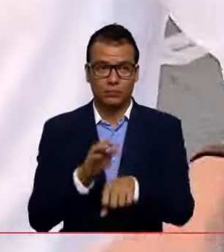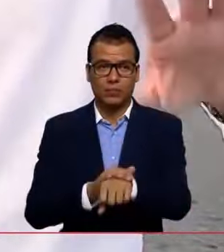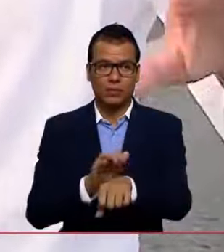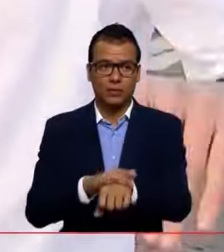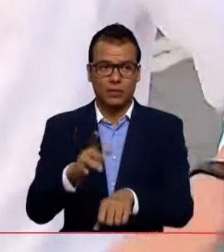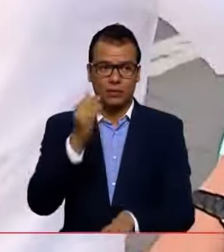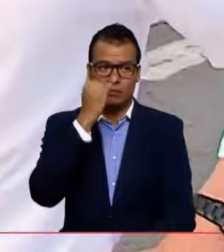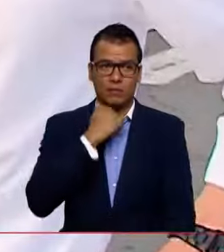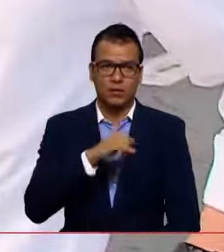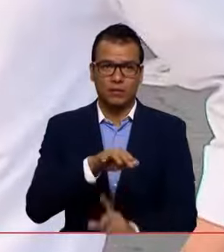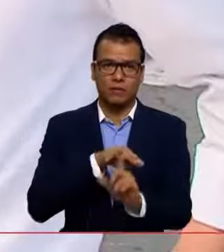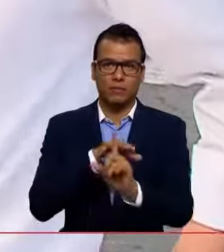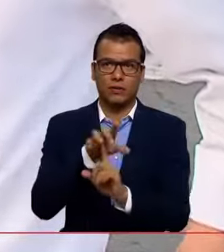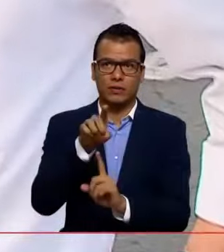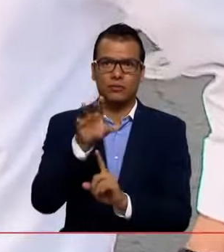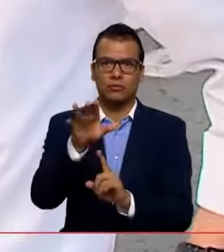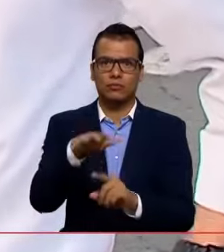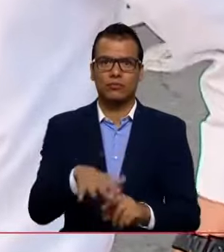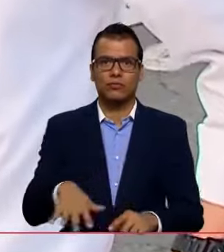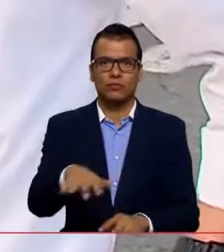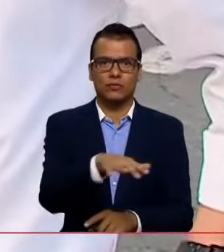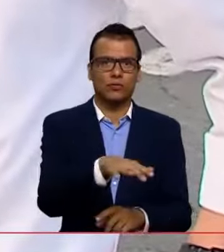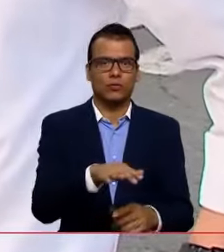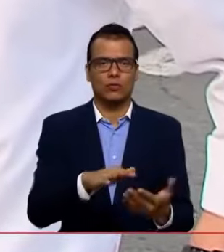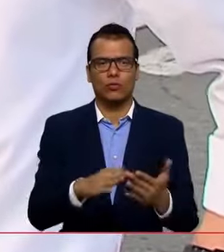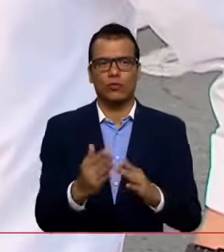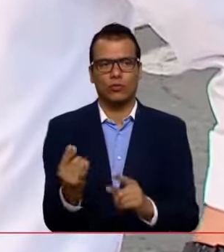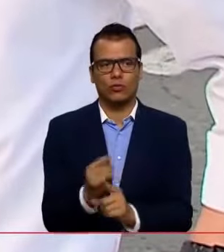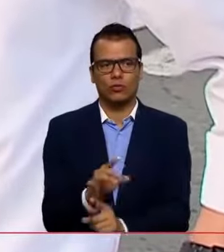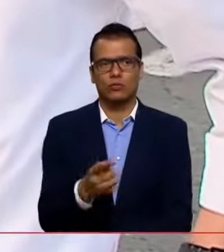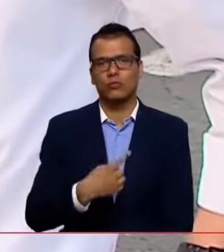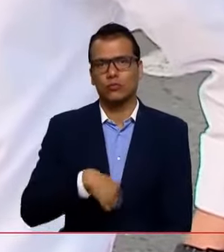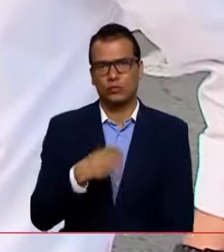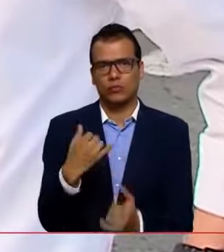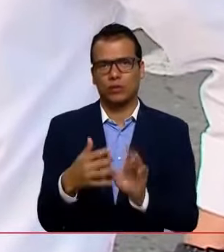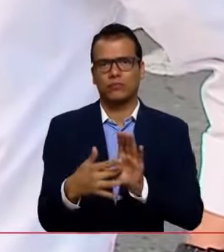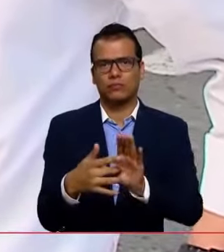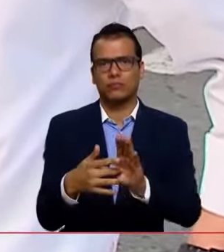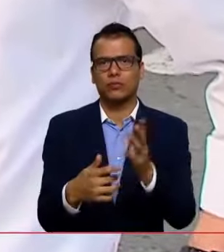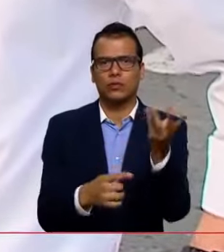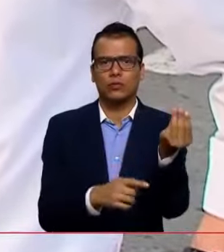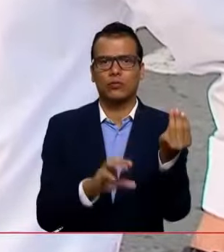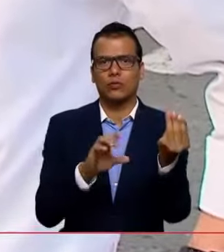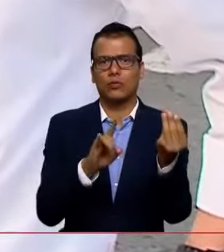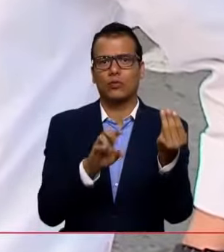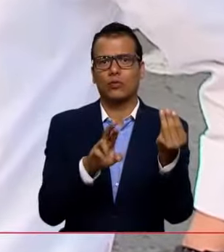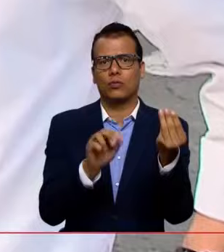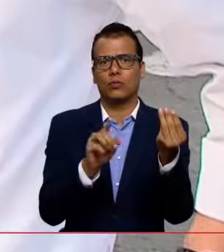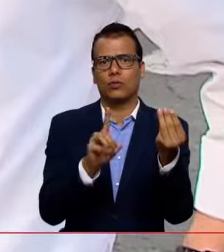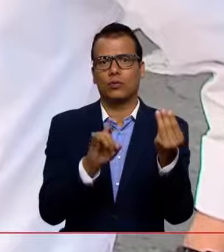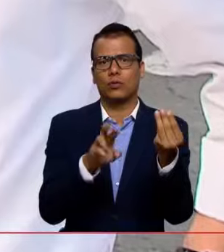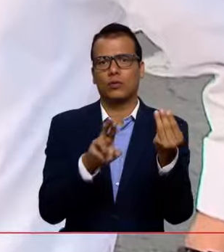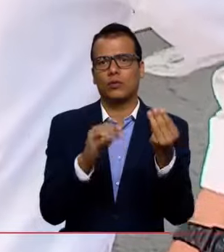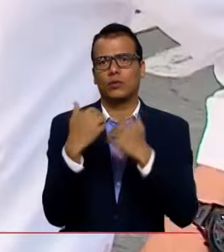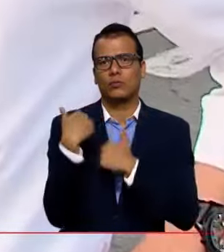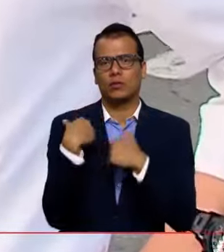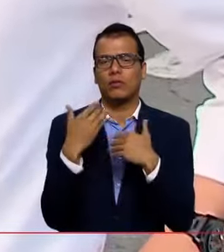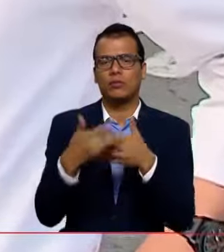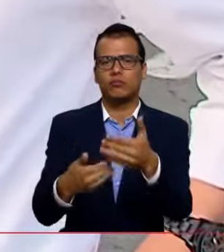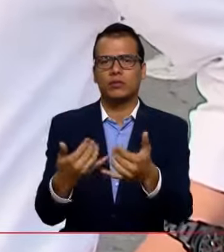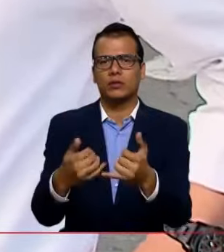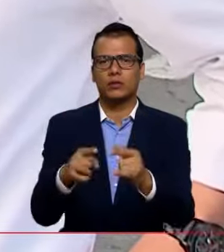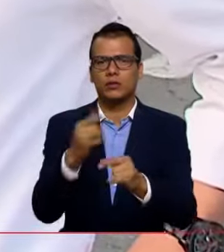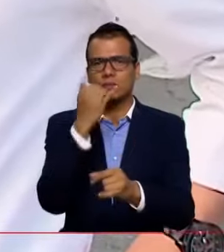malas intervenciones, ¿sí? Es lo que nosotros estamos haciendo. La curaduría cumple con el trámite y el que incumple, digamos,